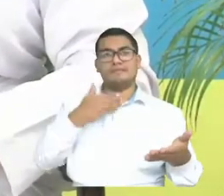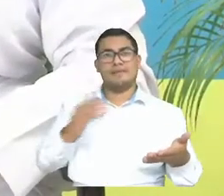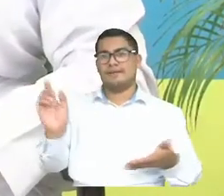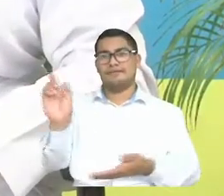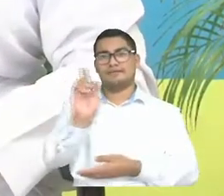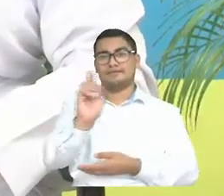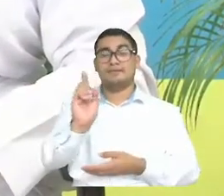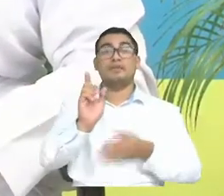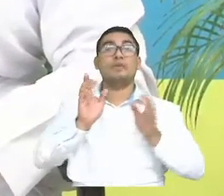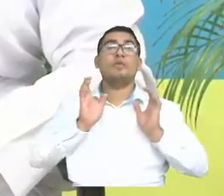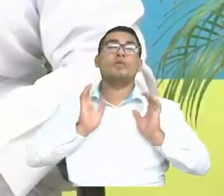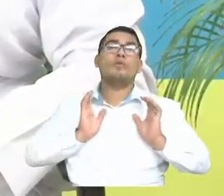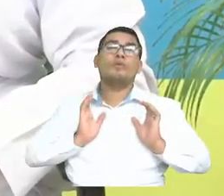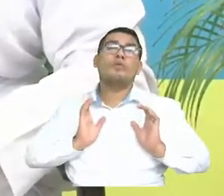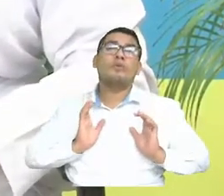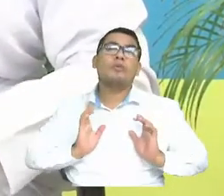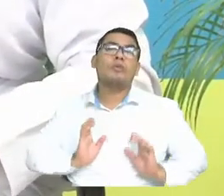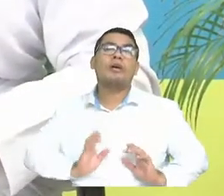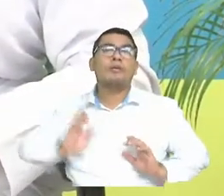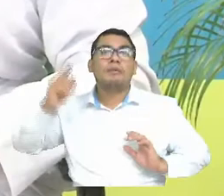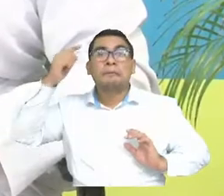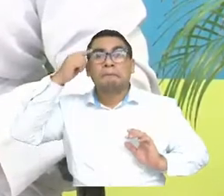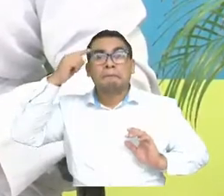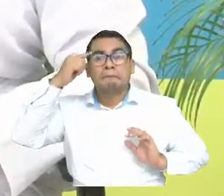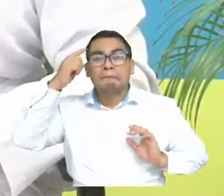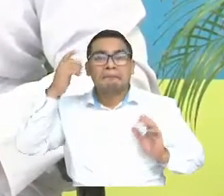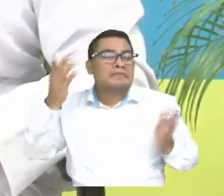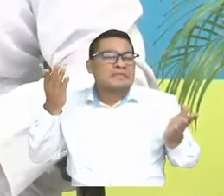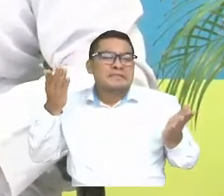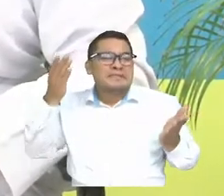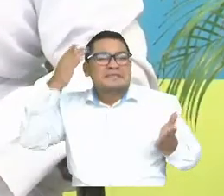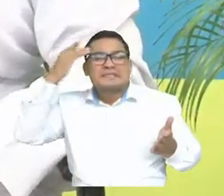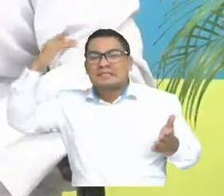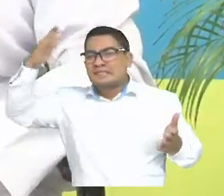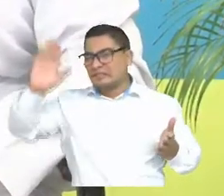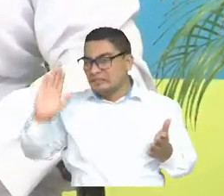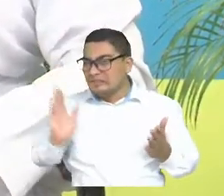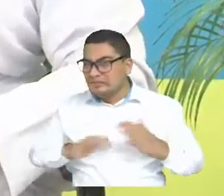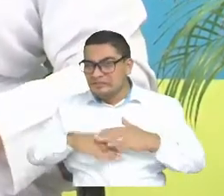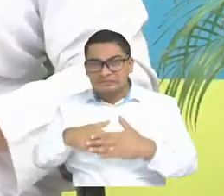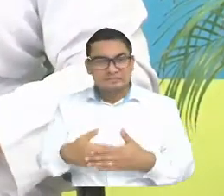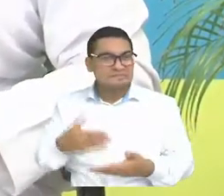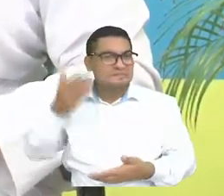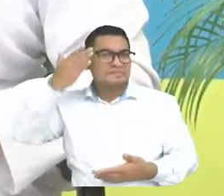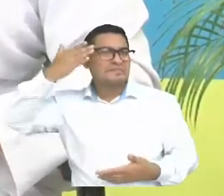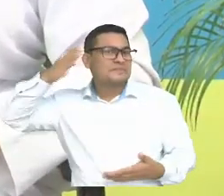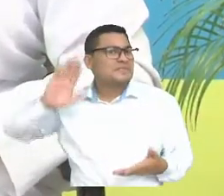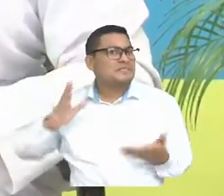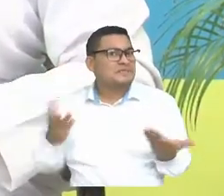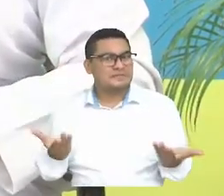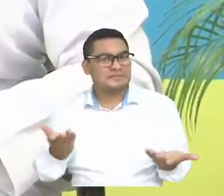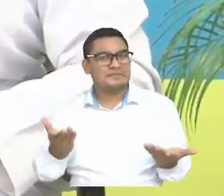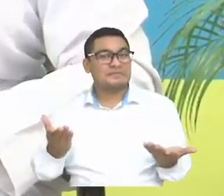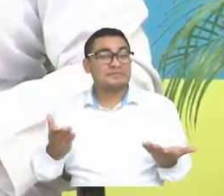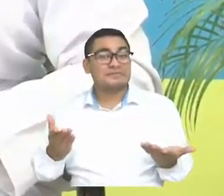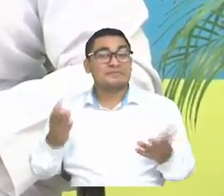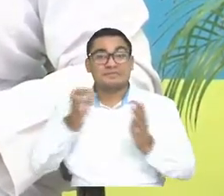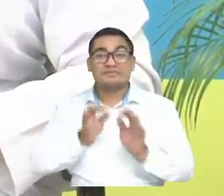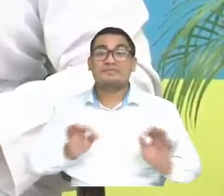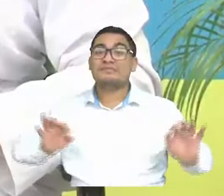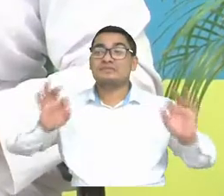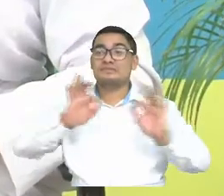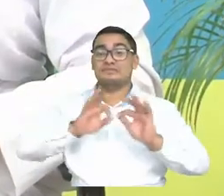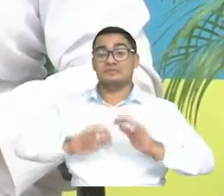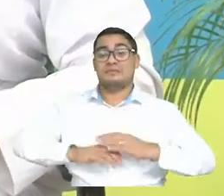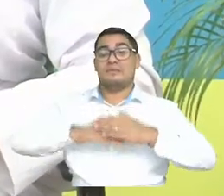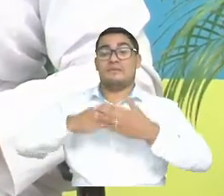porque física y mentalmente las niñas no están preparadas para un embarazo. El embarazo siempre tiene que ser planificado